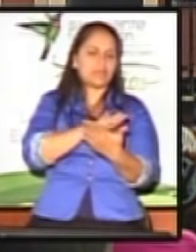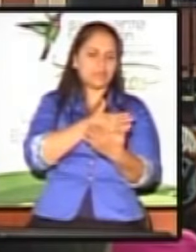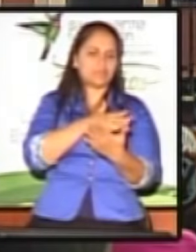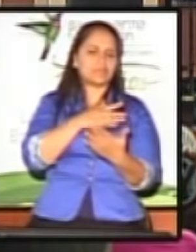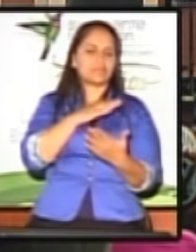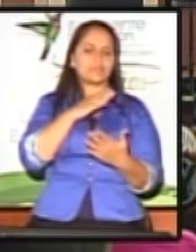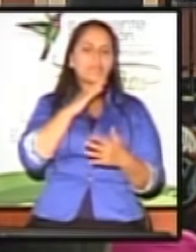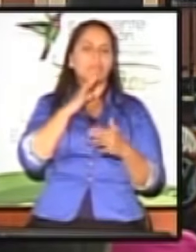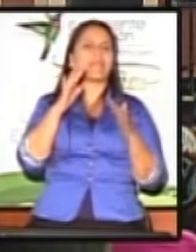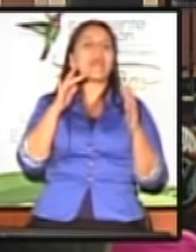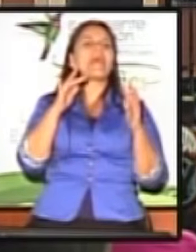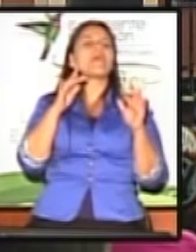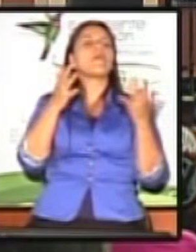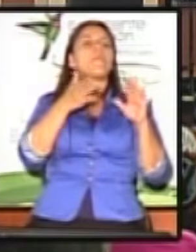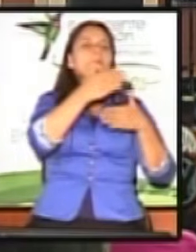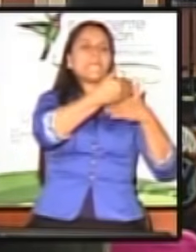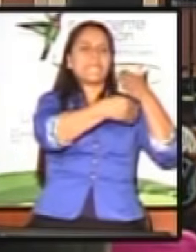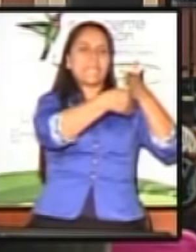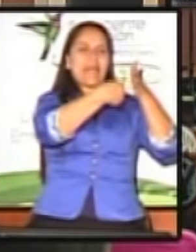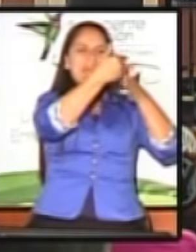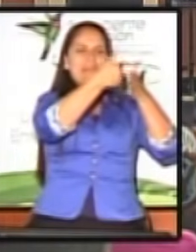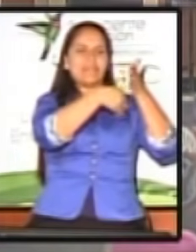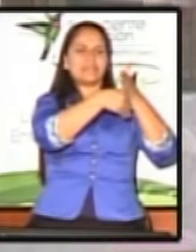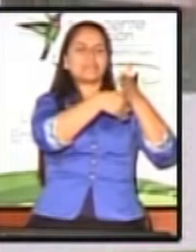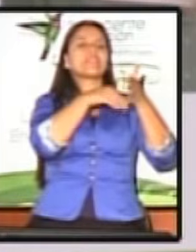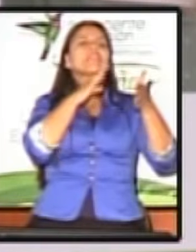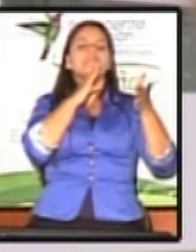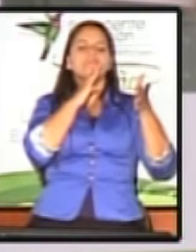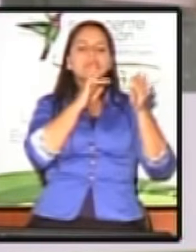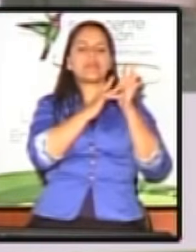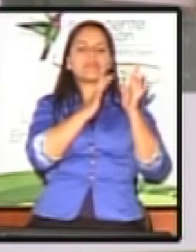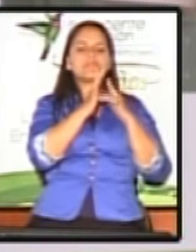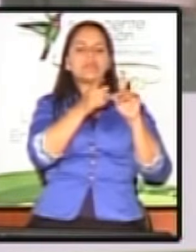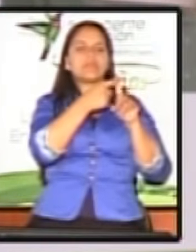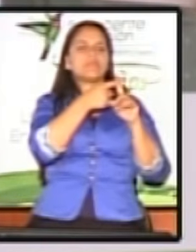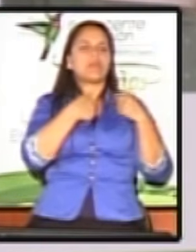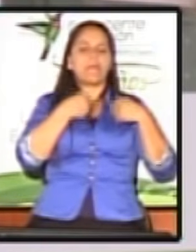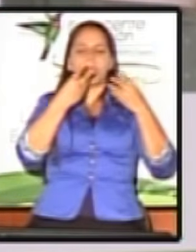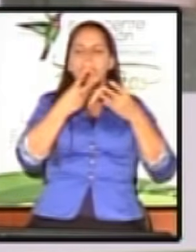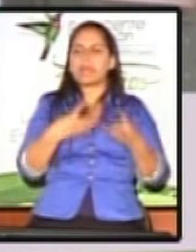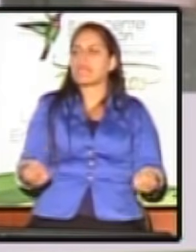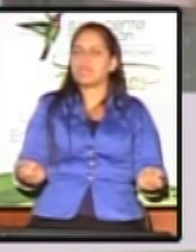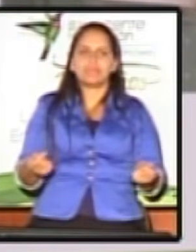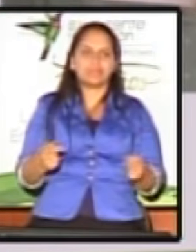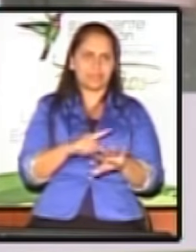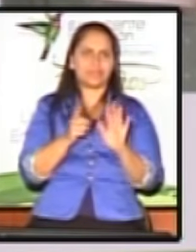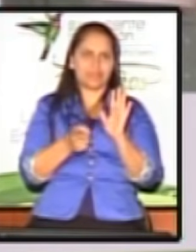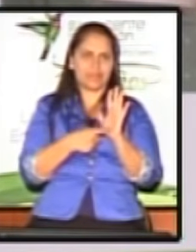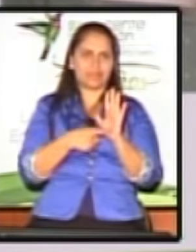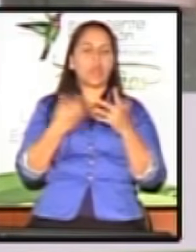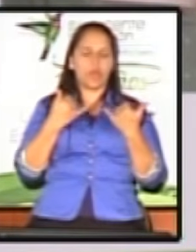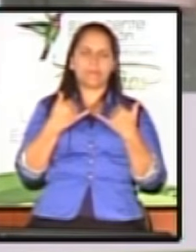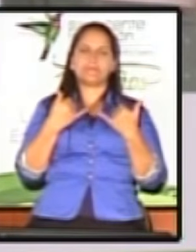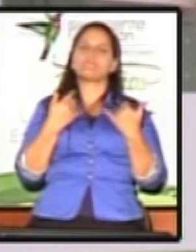el Cristo en la pared. Solo me queda el Cristo en la pared, todo lo perdí. Y ahí viene una cosa bien importante que hoy en